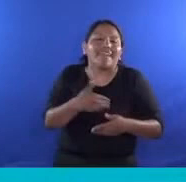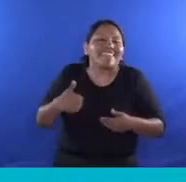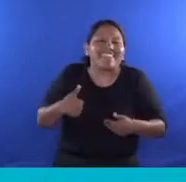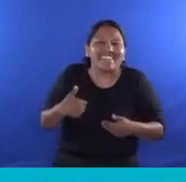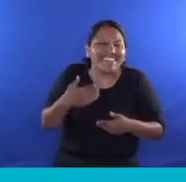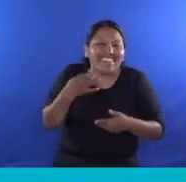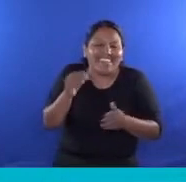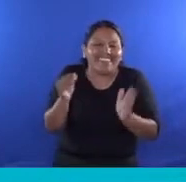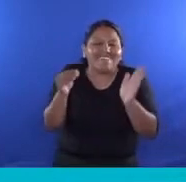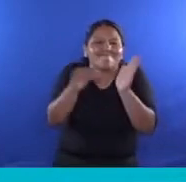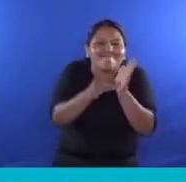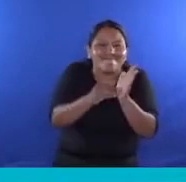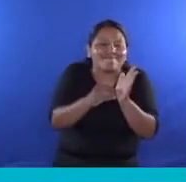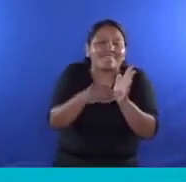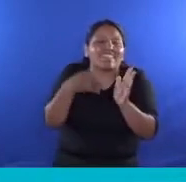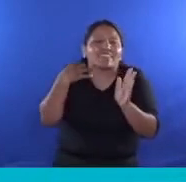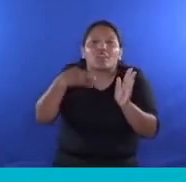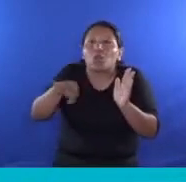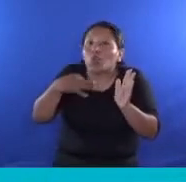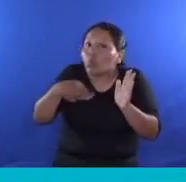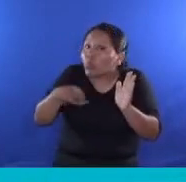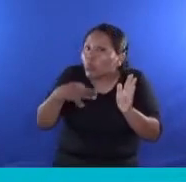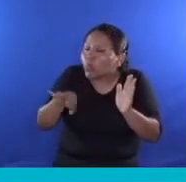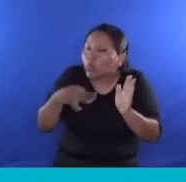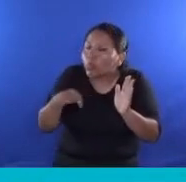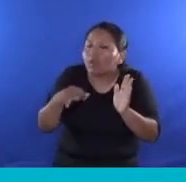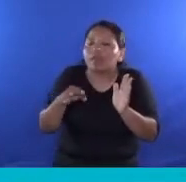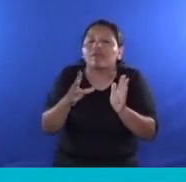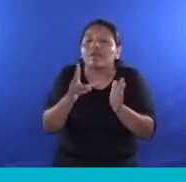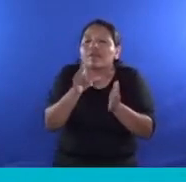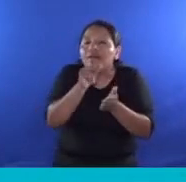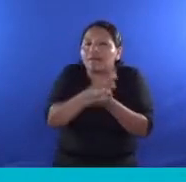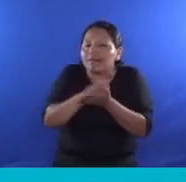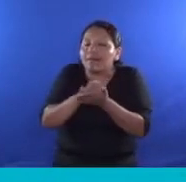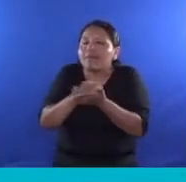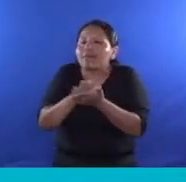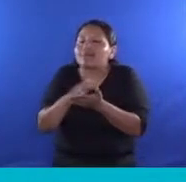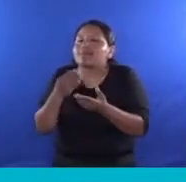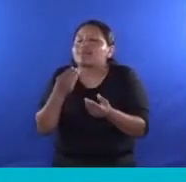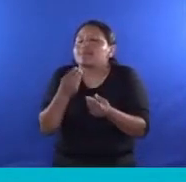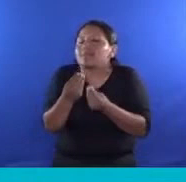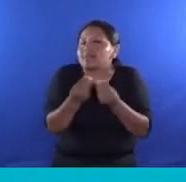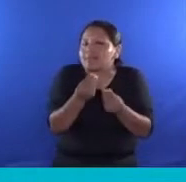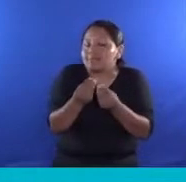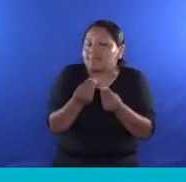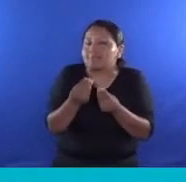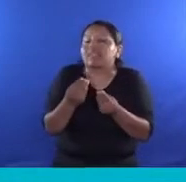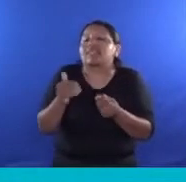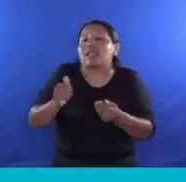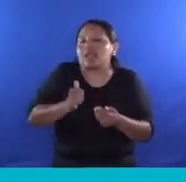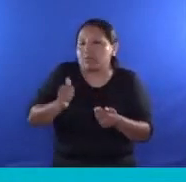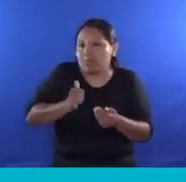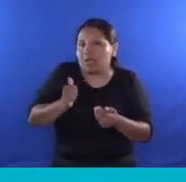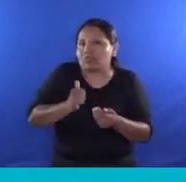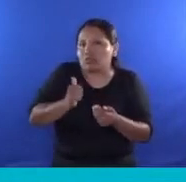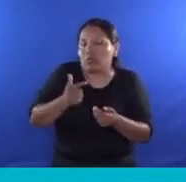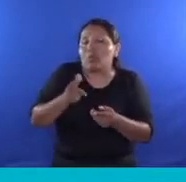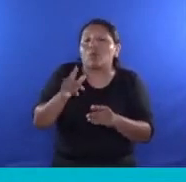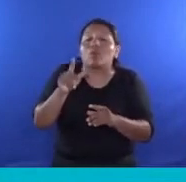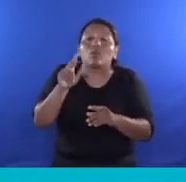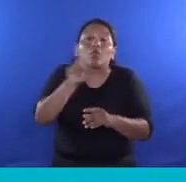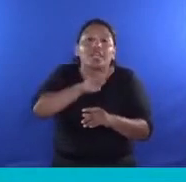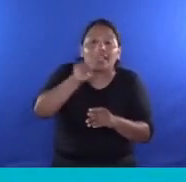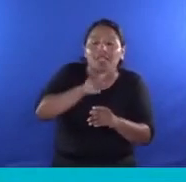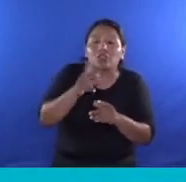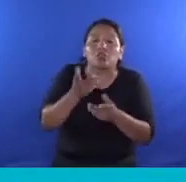único régimen que las vacancias van a ser cubiertas y el reemplazo será por género y no